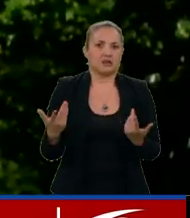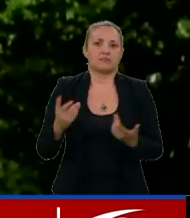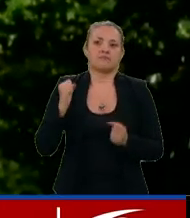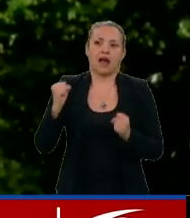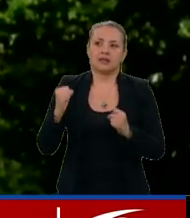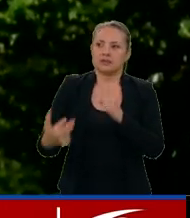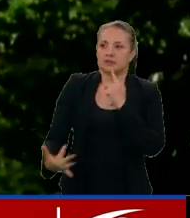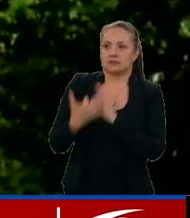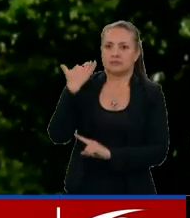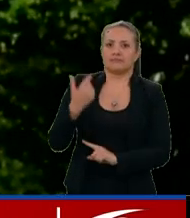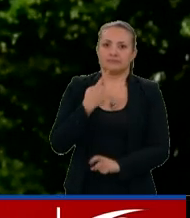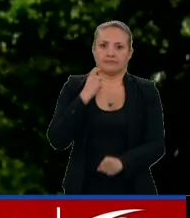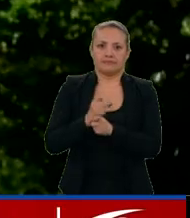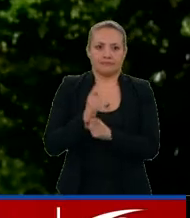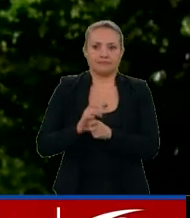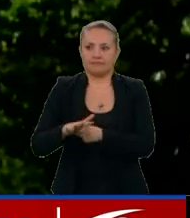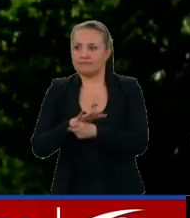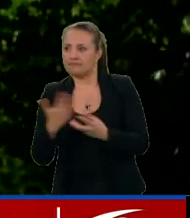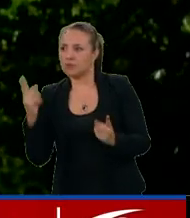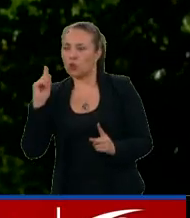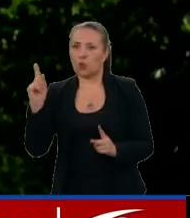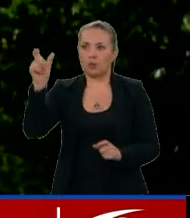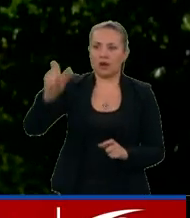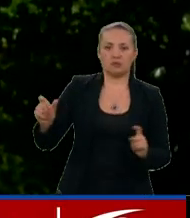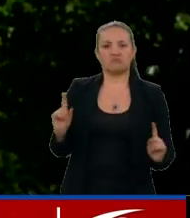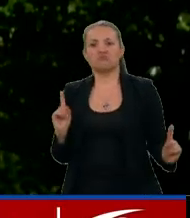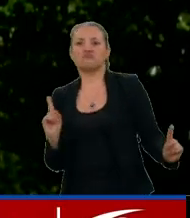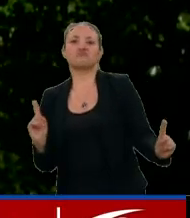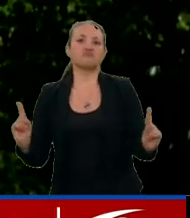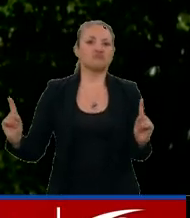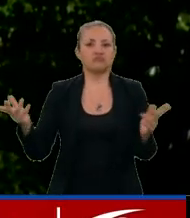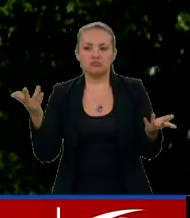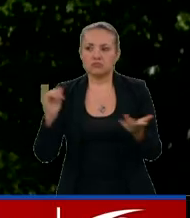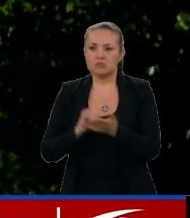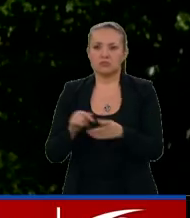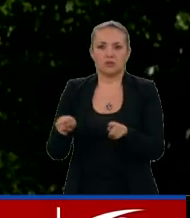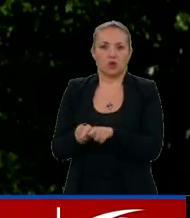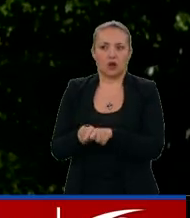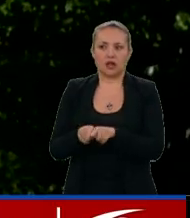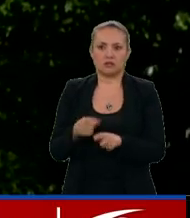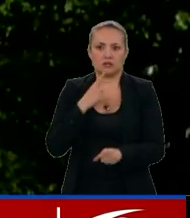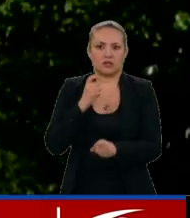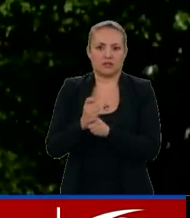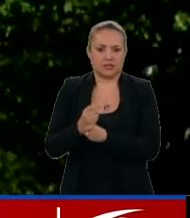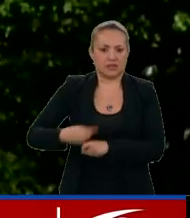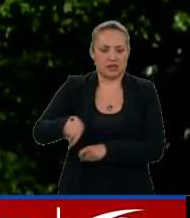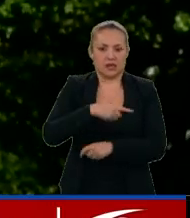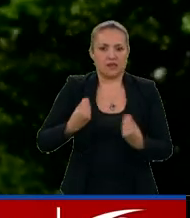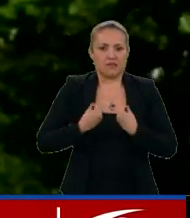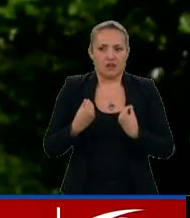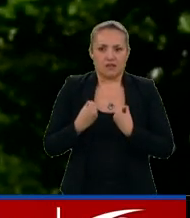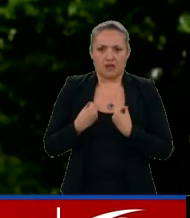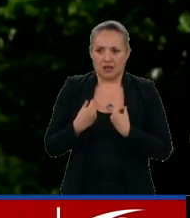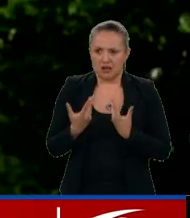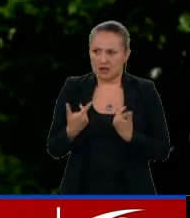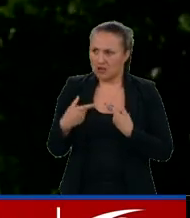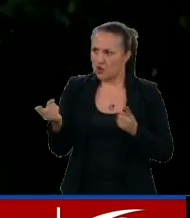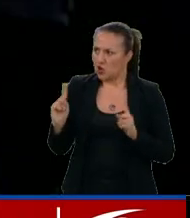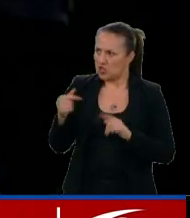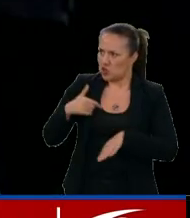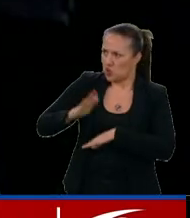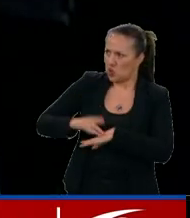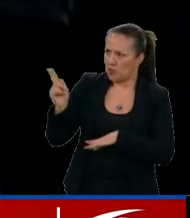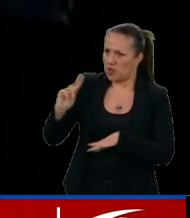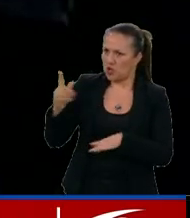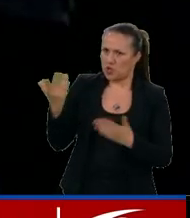vemos afectados por toda esta situación, ya que nos están involucrando a toda la población en algo que no tenemos que ver. Y